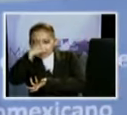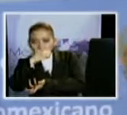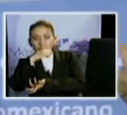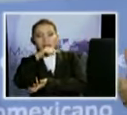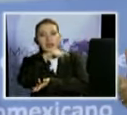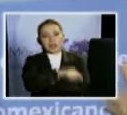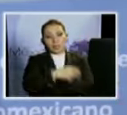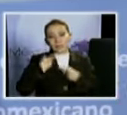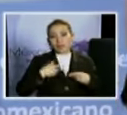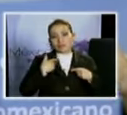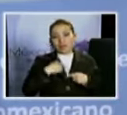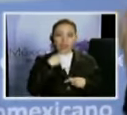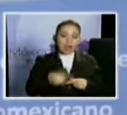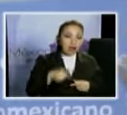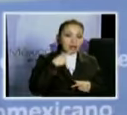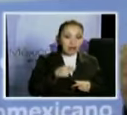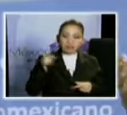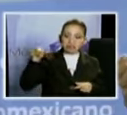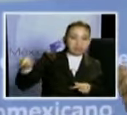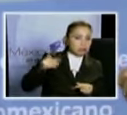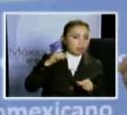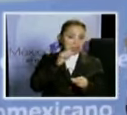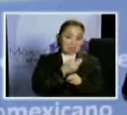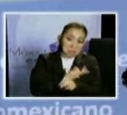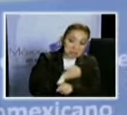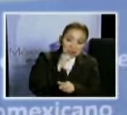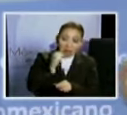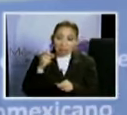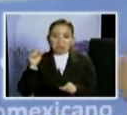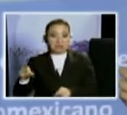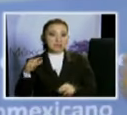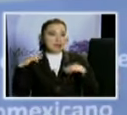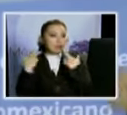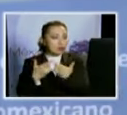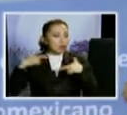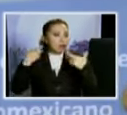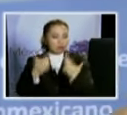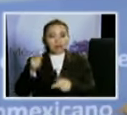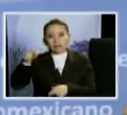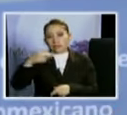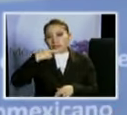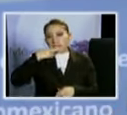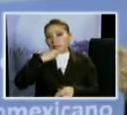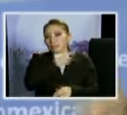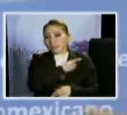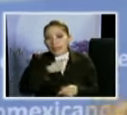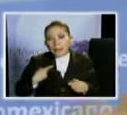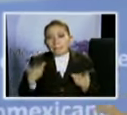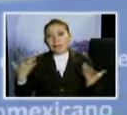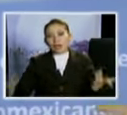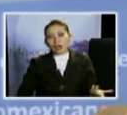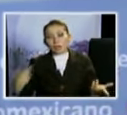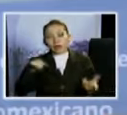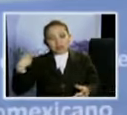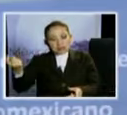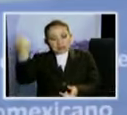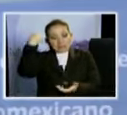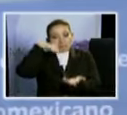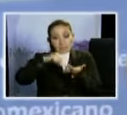y la gente se queja, muchos foros y nada pasa, sí son mecanismos en donde tienen que hacerse los